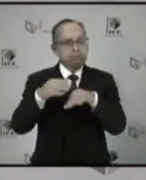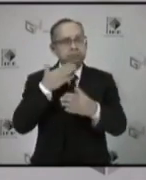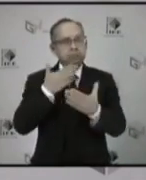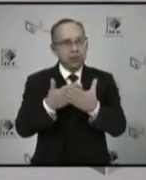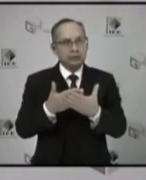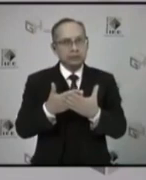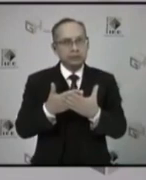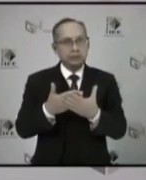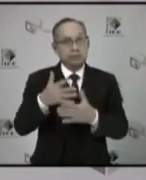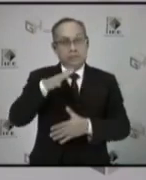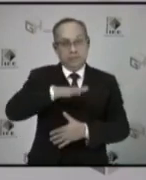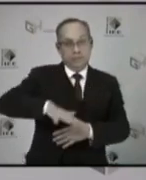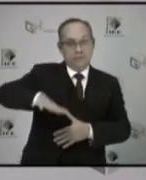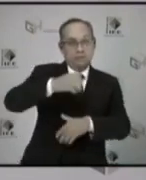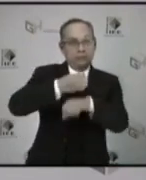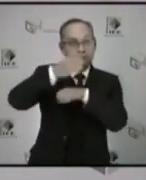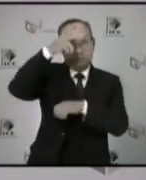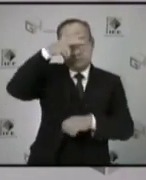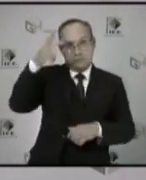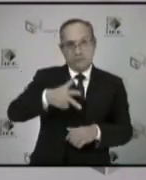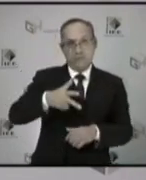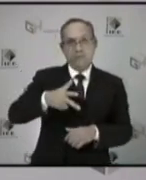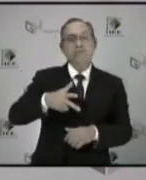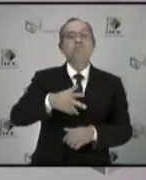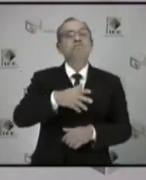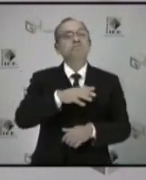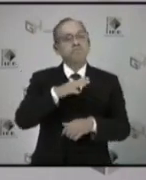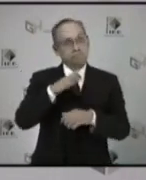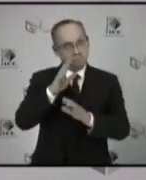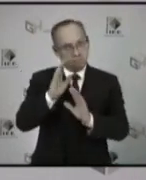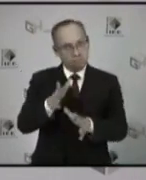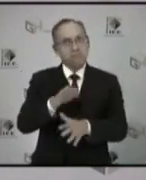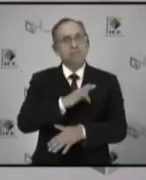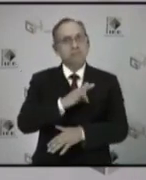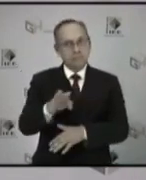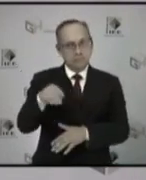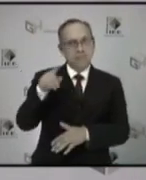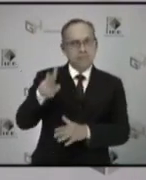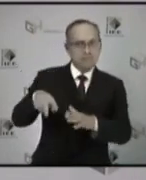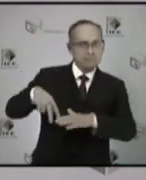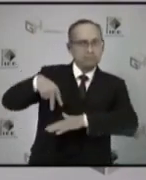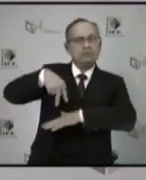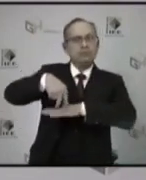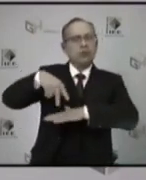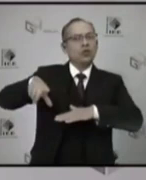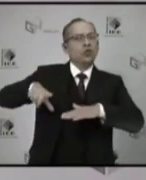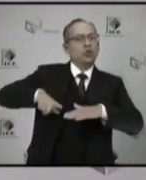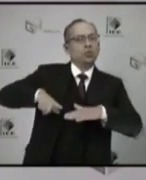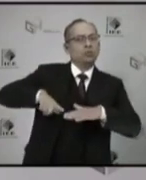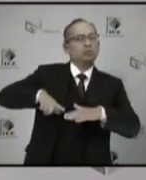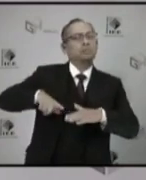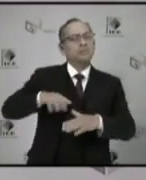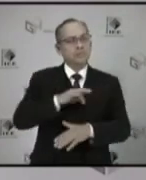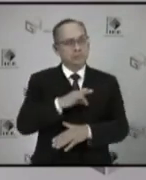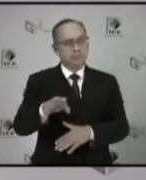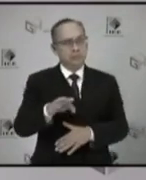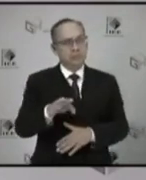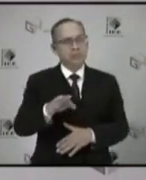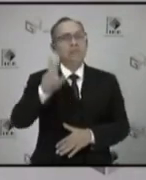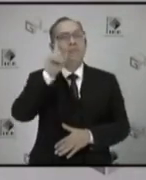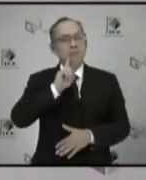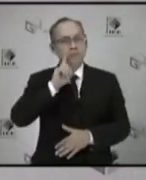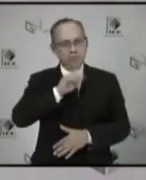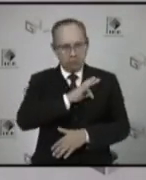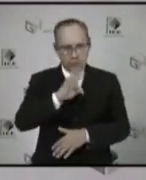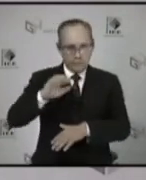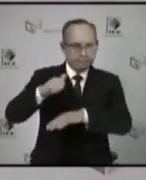está listo para ser gobernado por una mujer. Y las mujeres estamos listas para gobernar Hidalgo. Uno de los